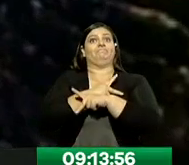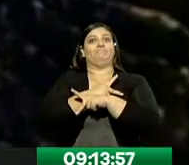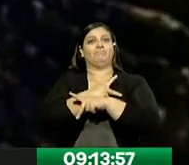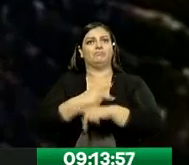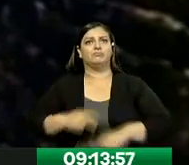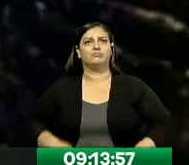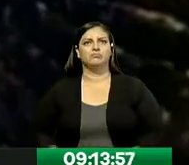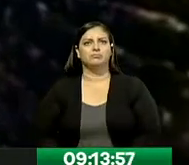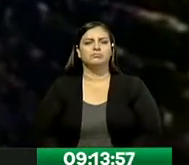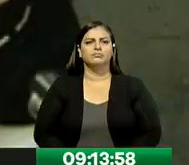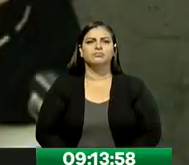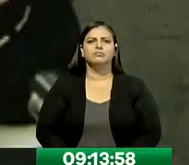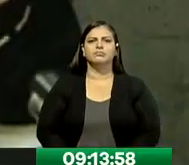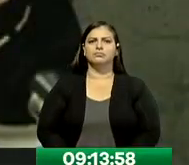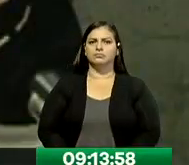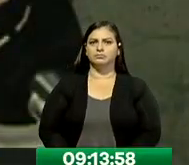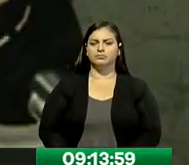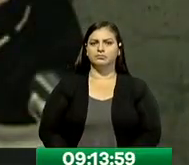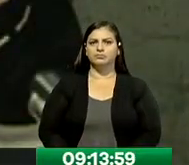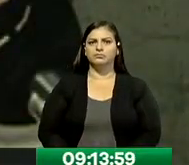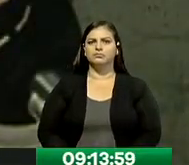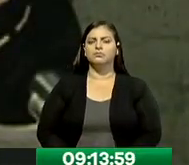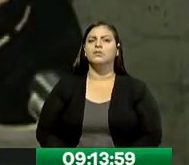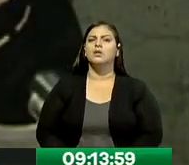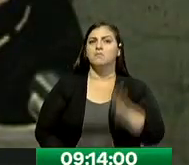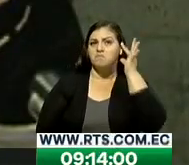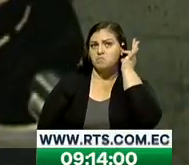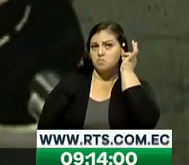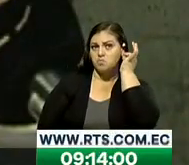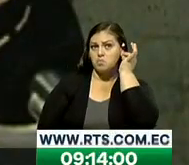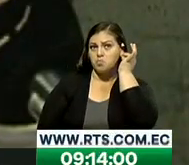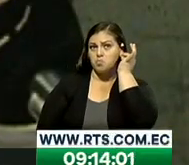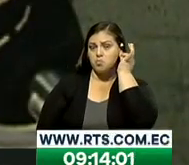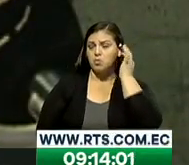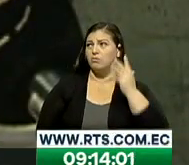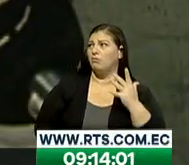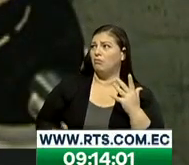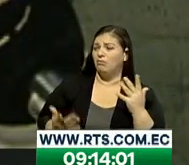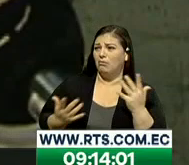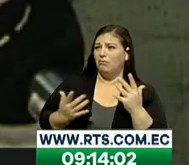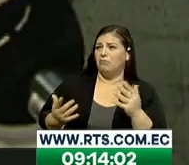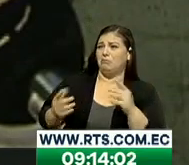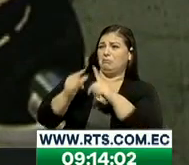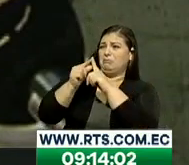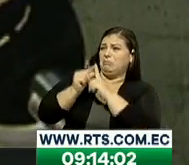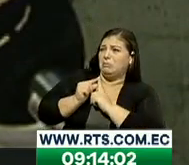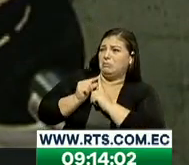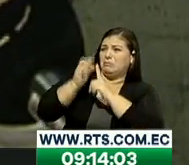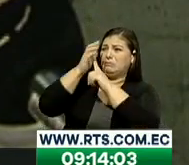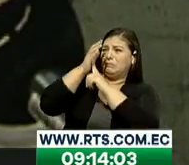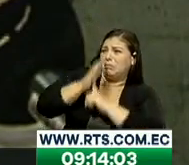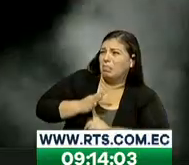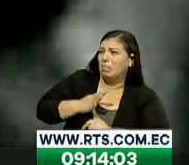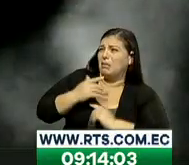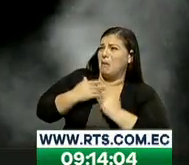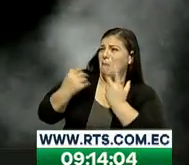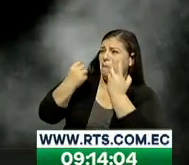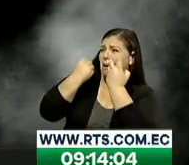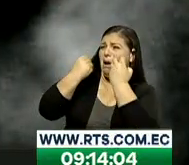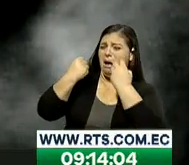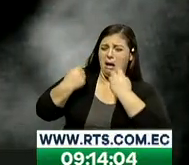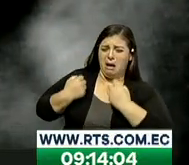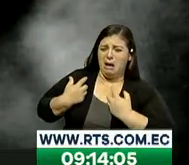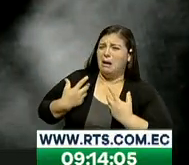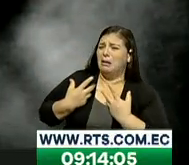víctima... ¿Qué es lo que va a ocasionar una agresión, una violencia en la persona? Una baja estima, entra